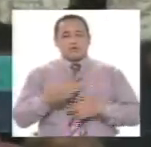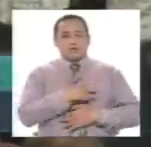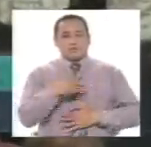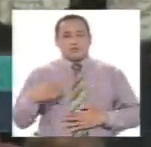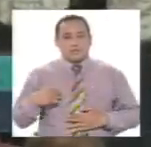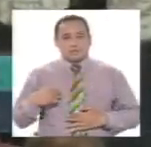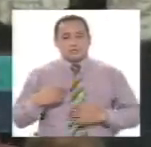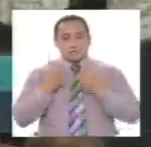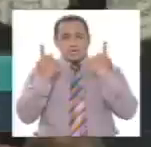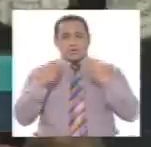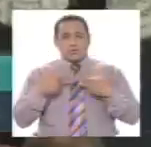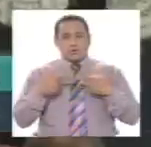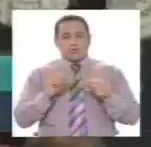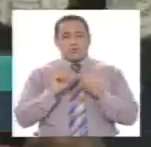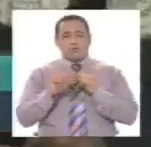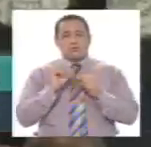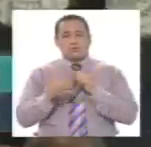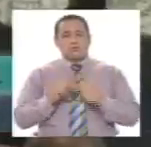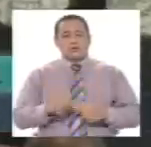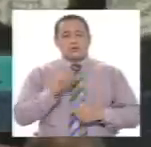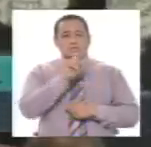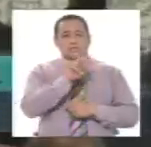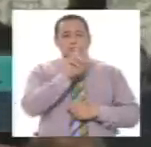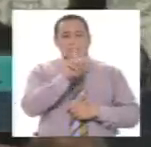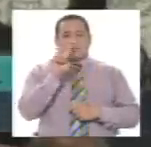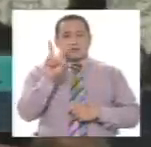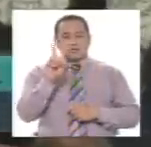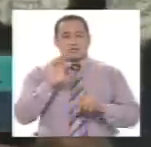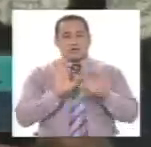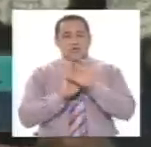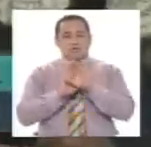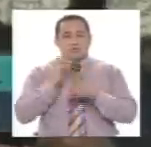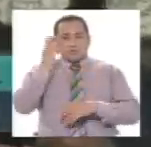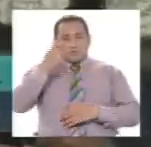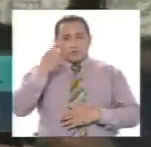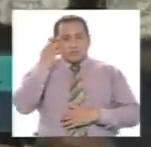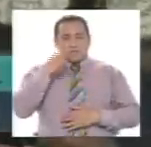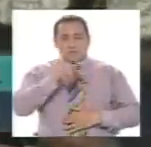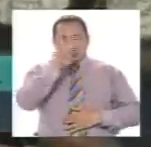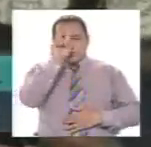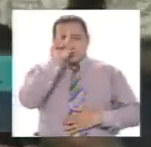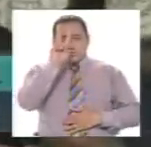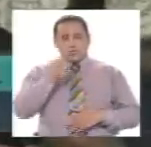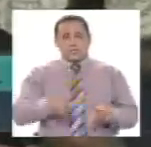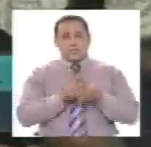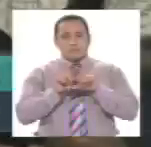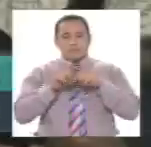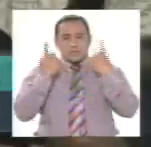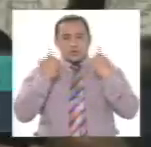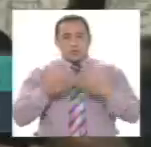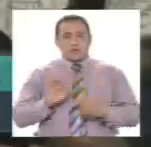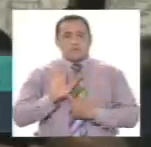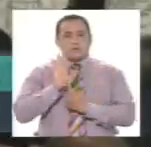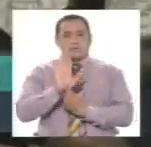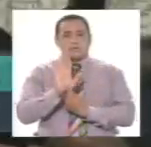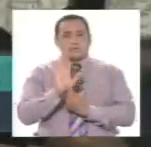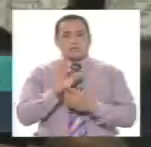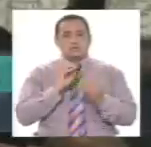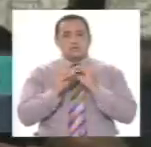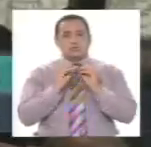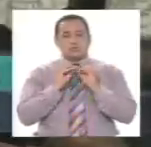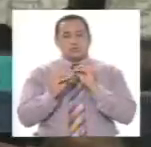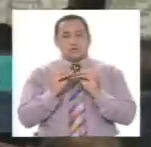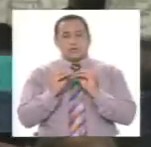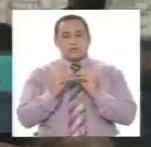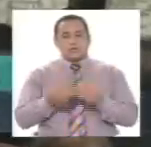Ministros, de conformidad con el artículo 122 de la Constitución Política del Perú y estando al acordado, se